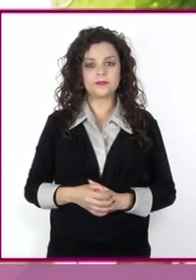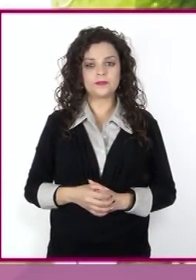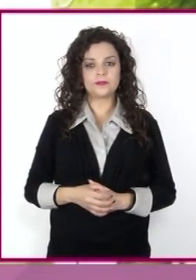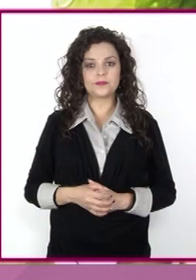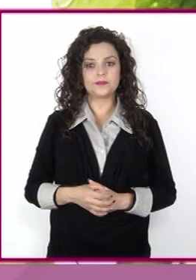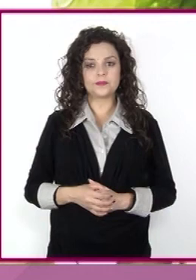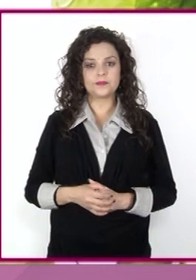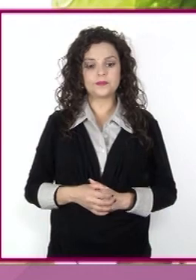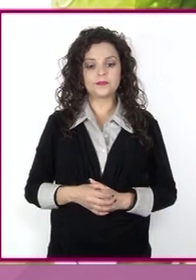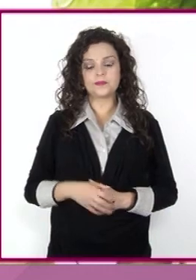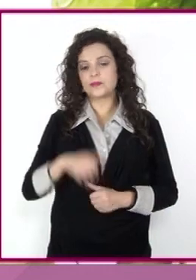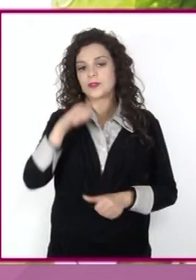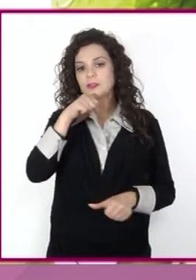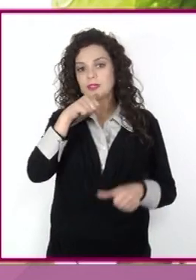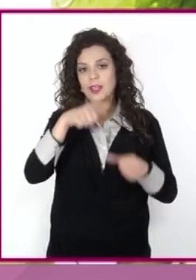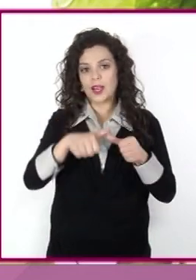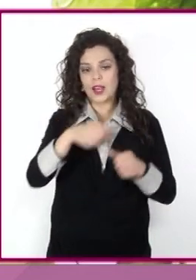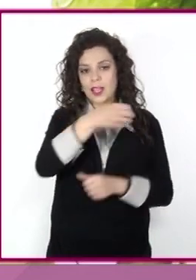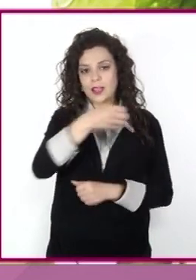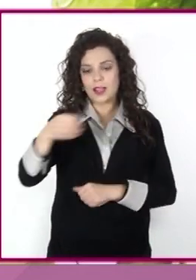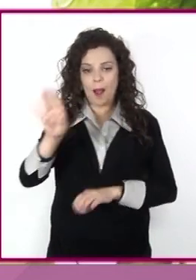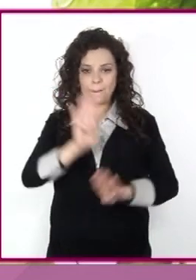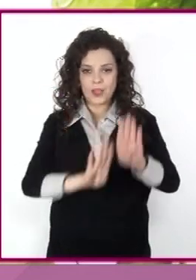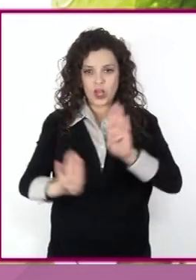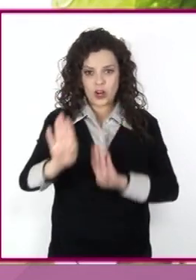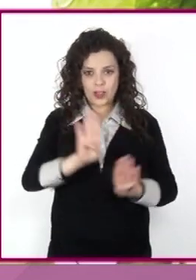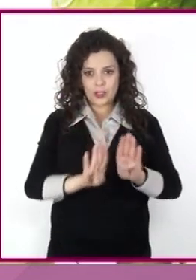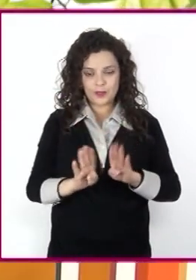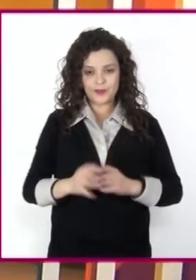Abecedario biológico.